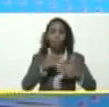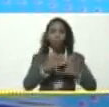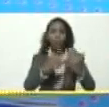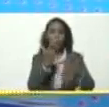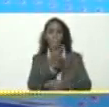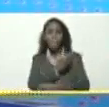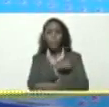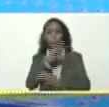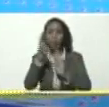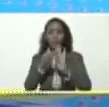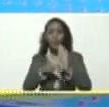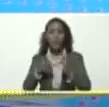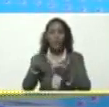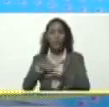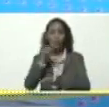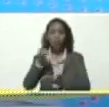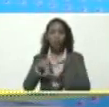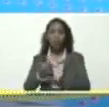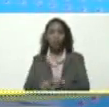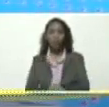nivel nacional.